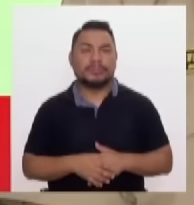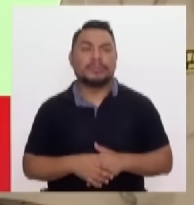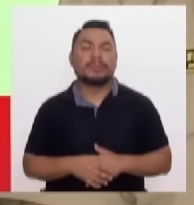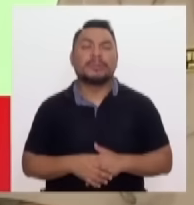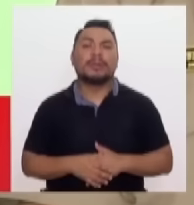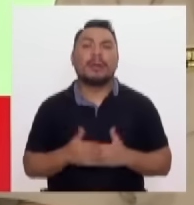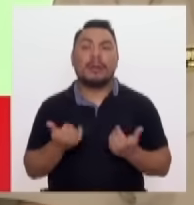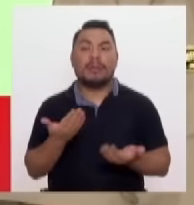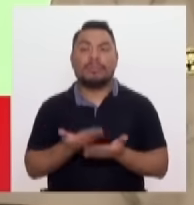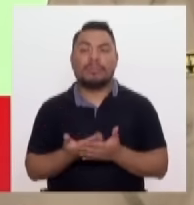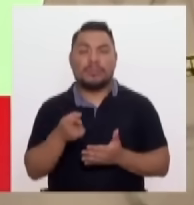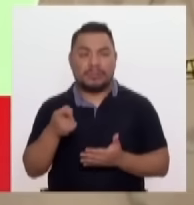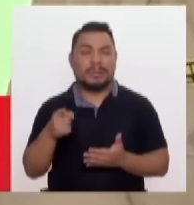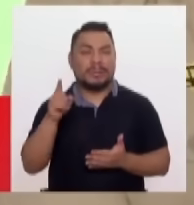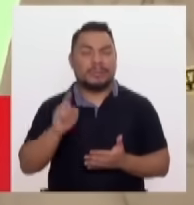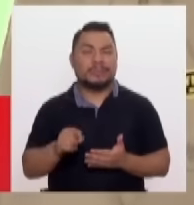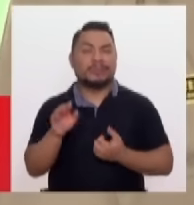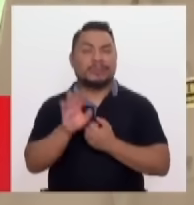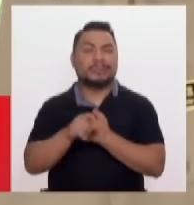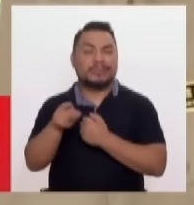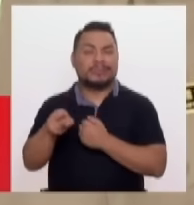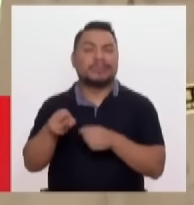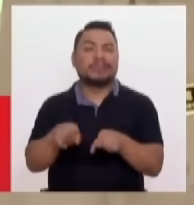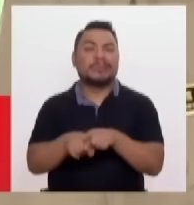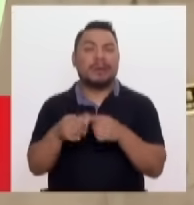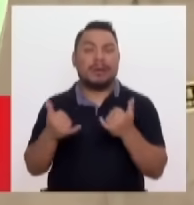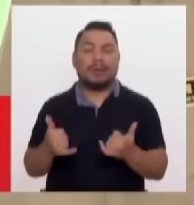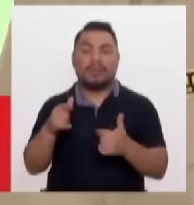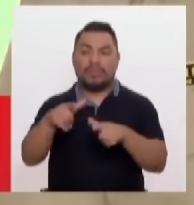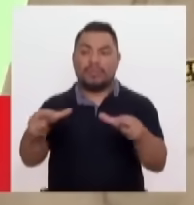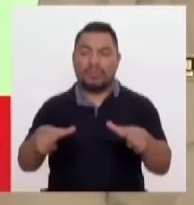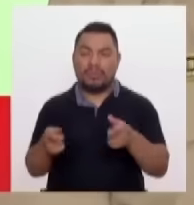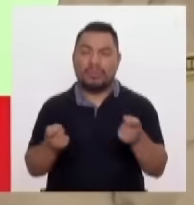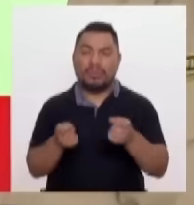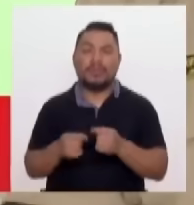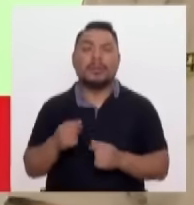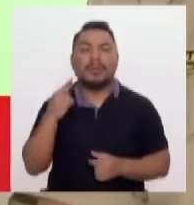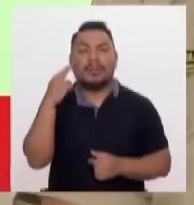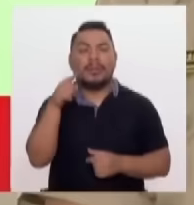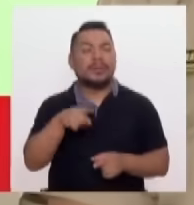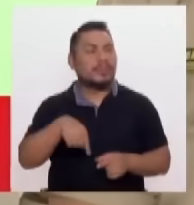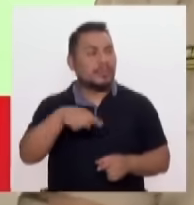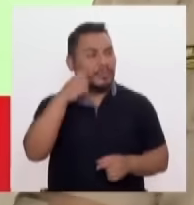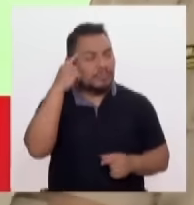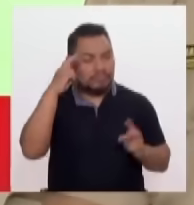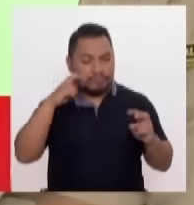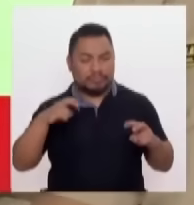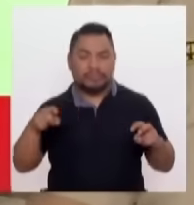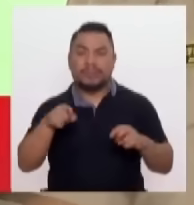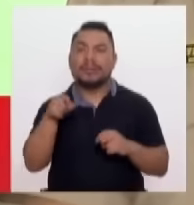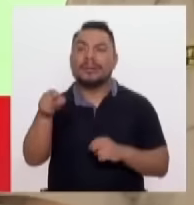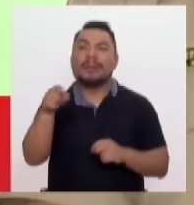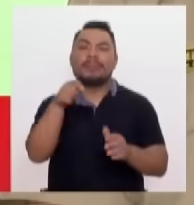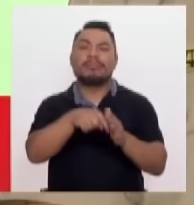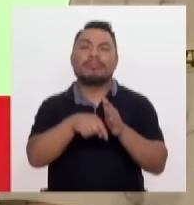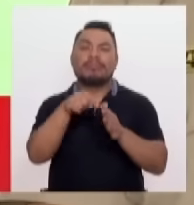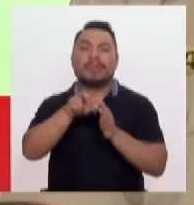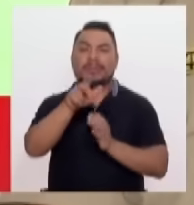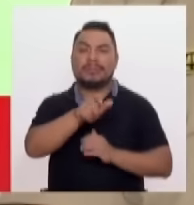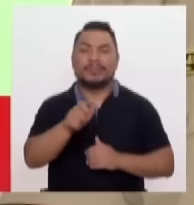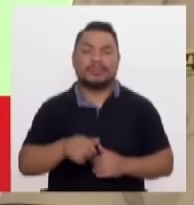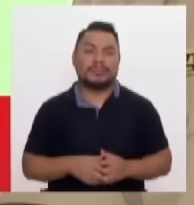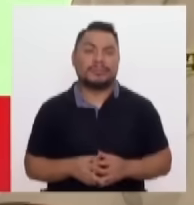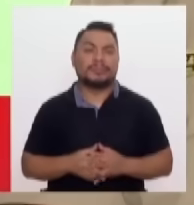que evidencia que es lo que defienden aisladamente en estos territorios, y es por eso la motivación de las muertes de estas tres